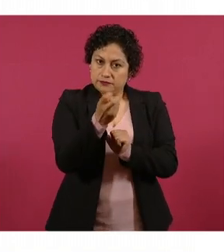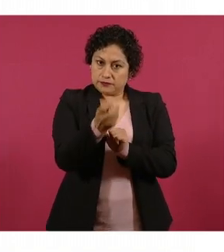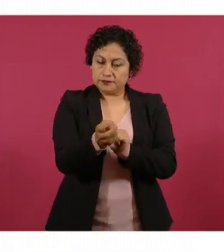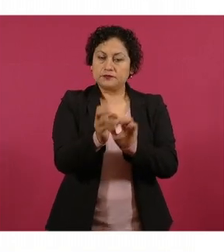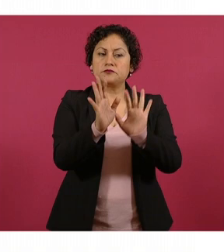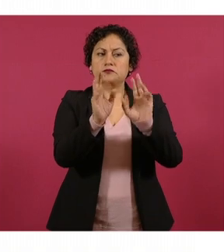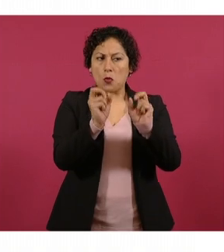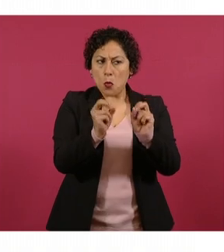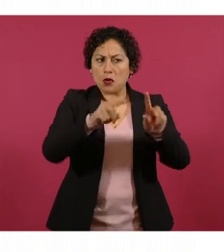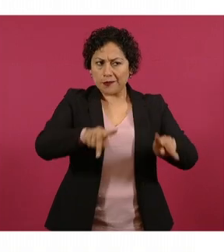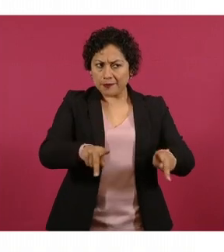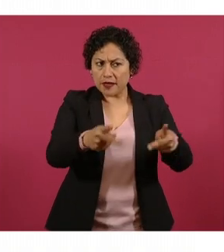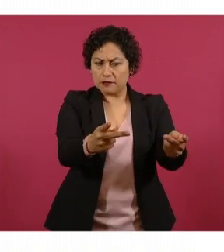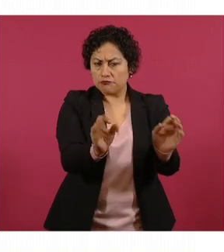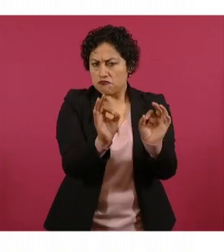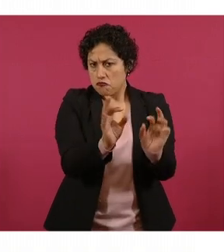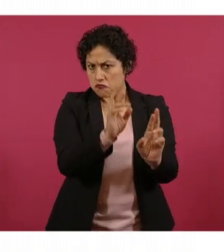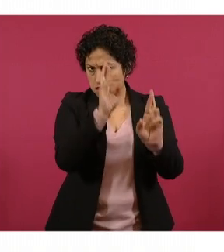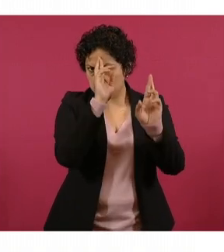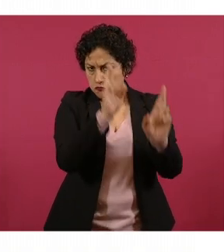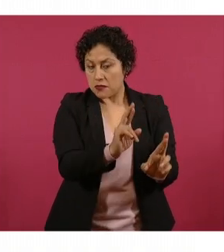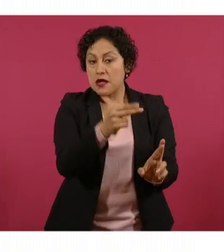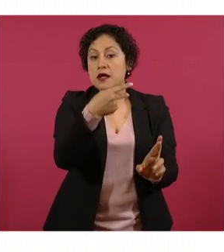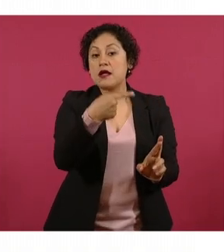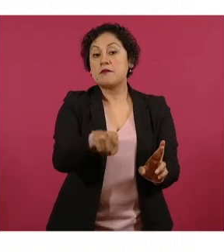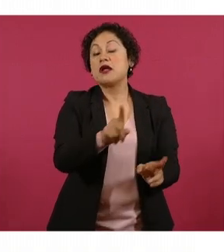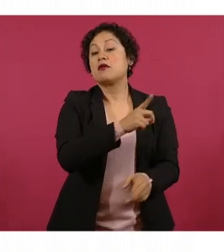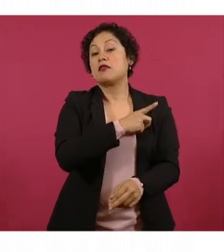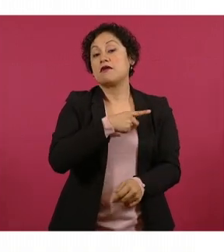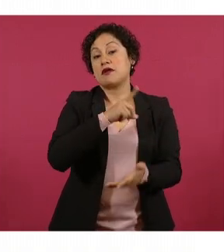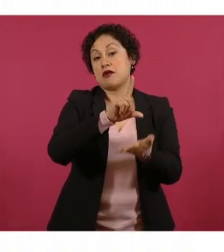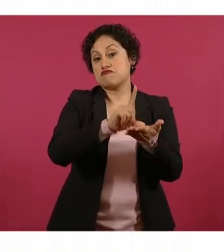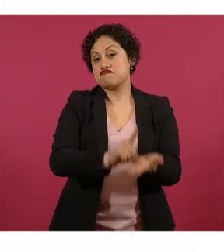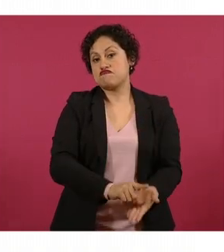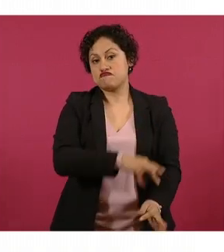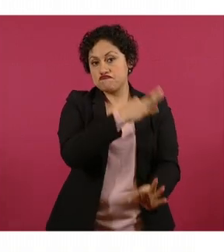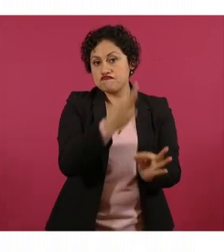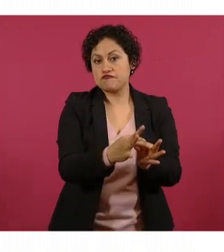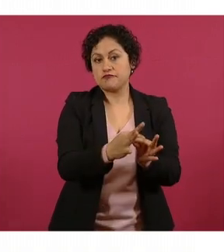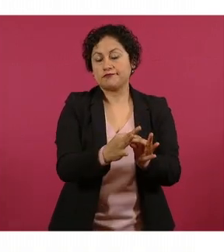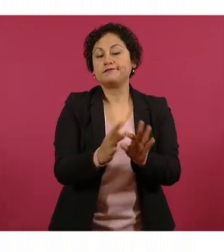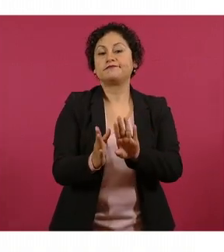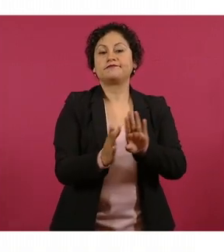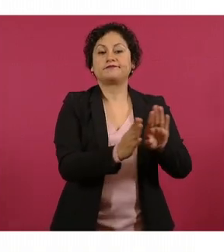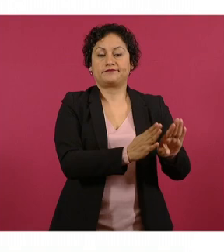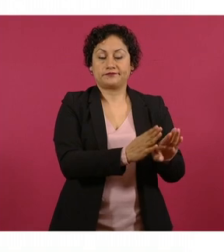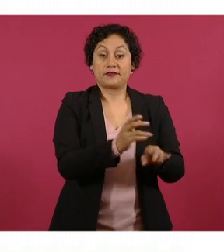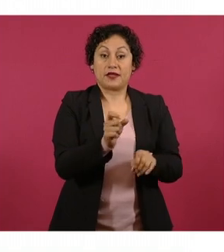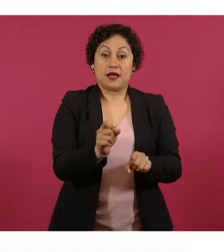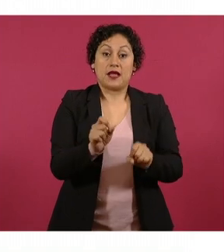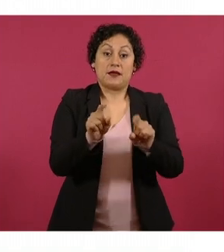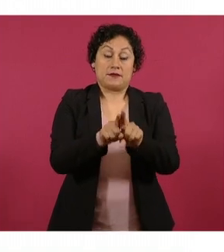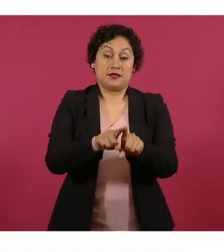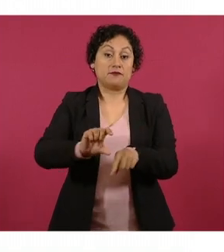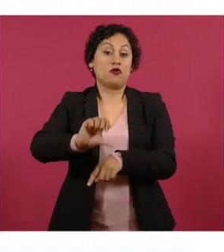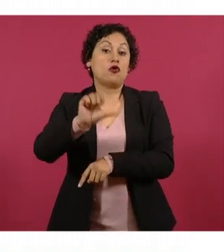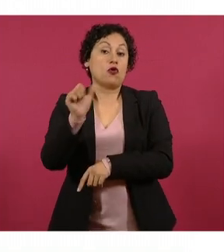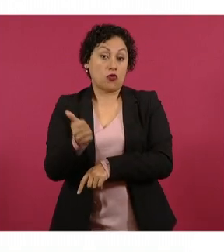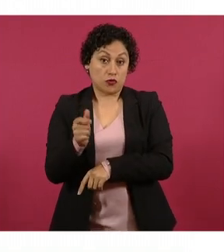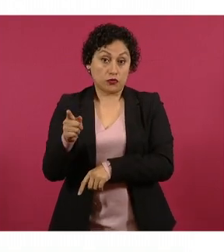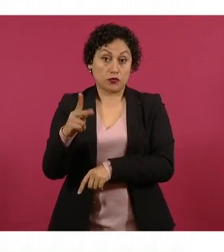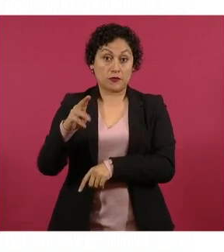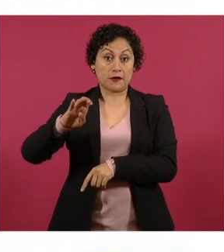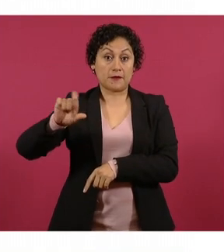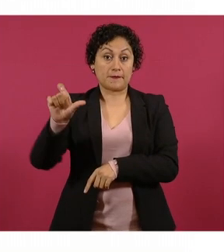dando litros de a litro aún con esos precios. En cambio, también en cuanto a la premium, encontramos que franquicia